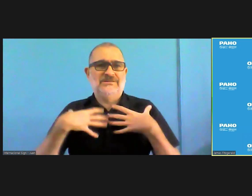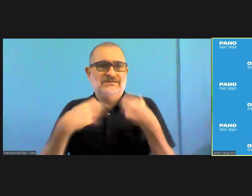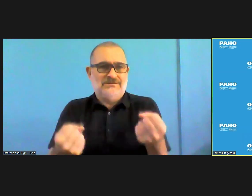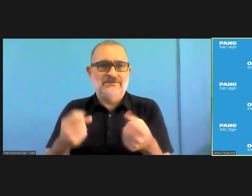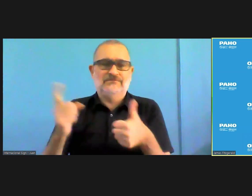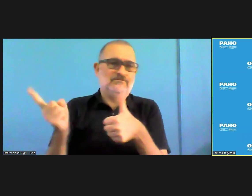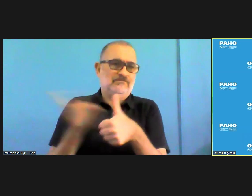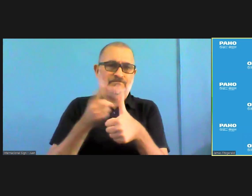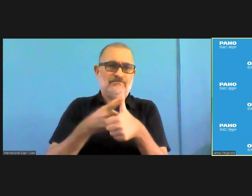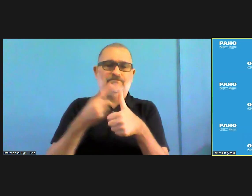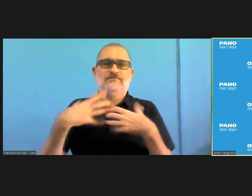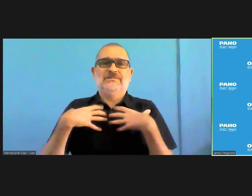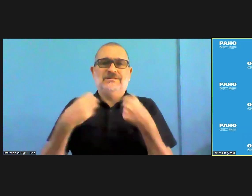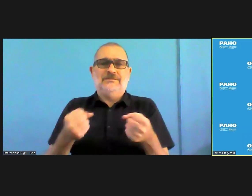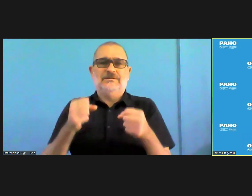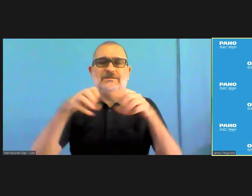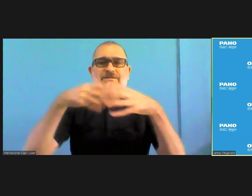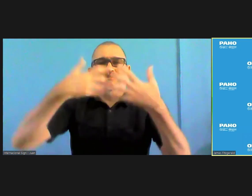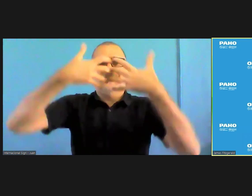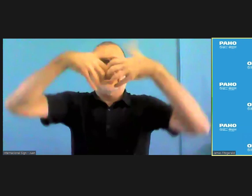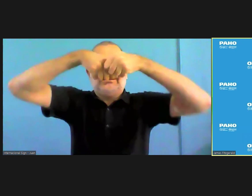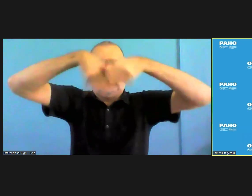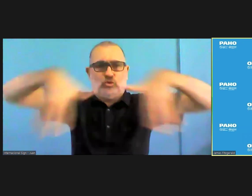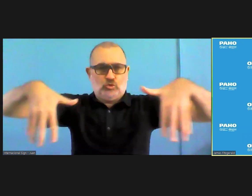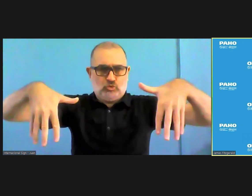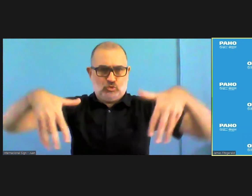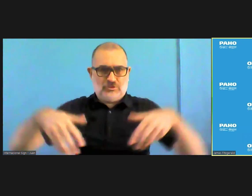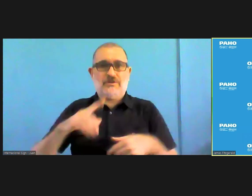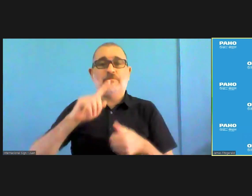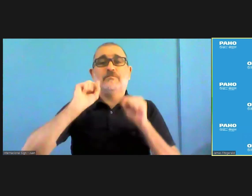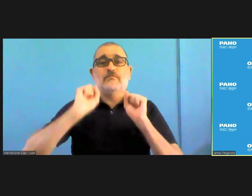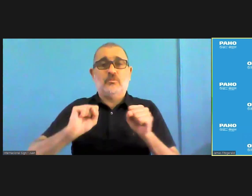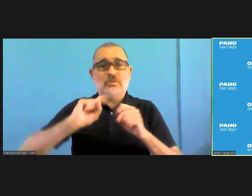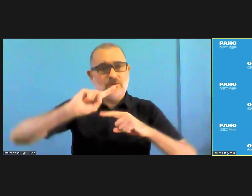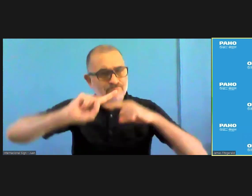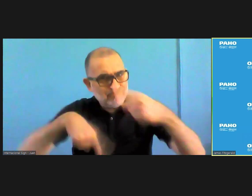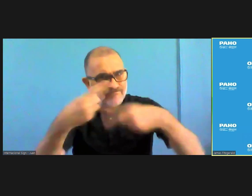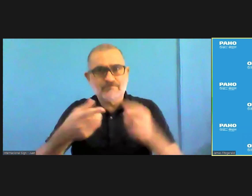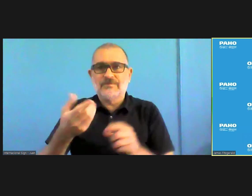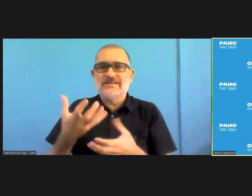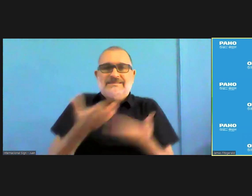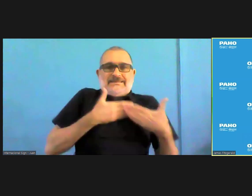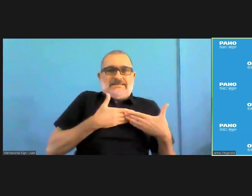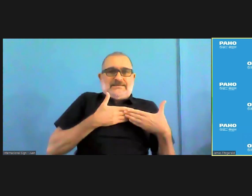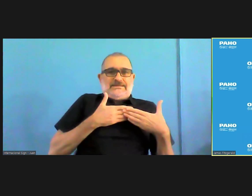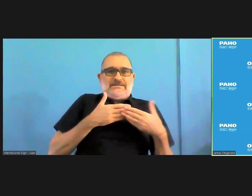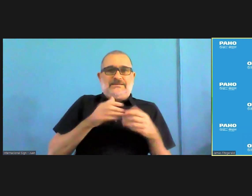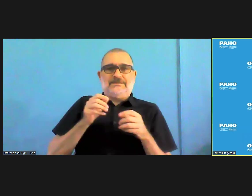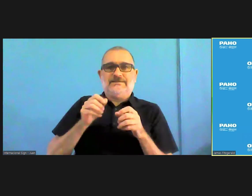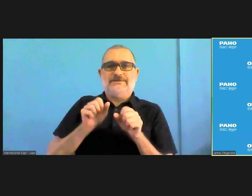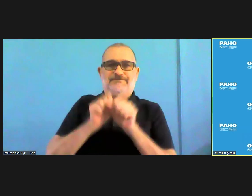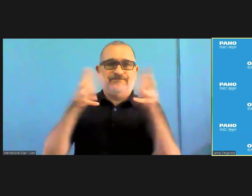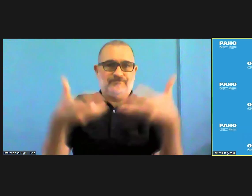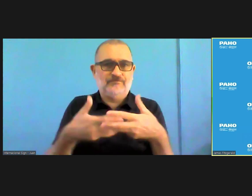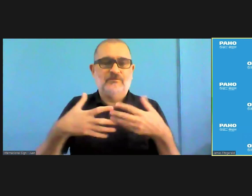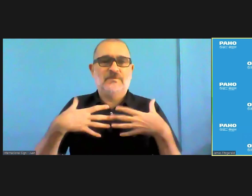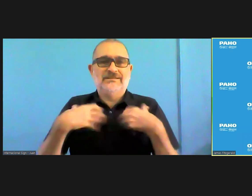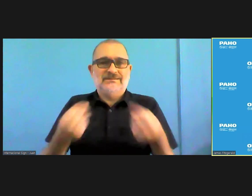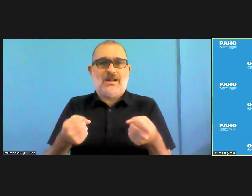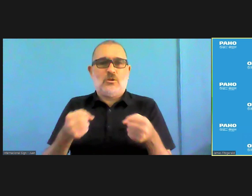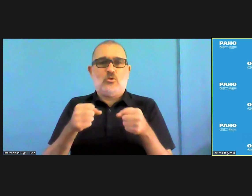pandemia, recuperar las ganancias de salud pública y el sostenimiento que nos permitirá retomar el camino hacia el logro